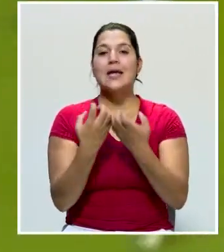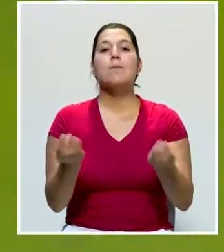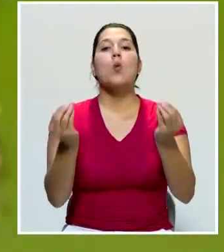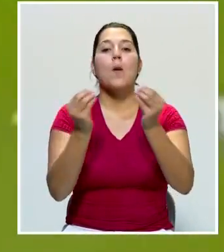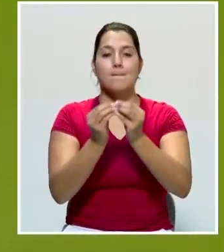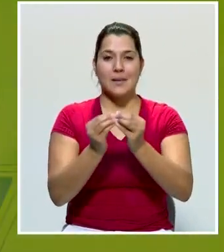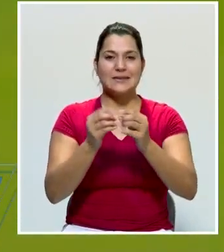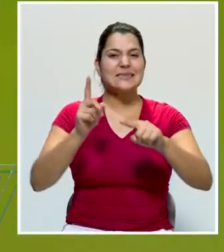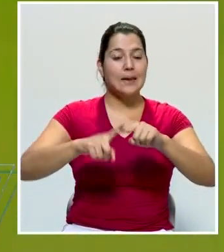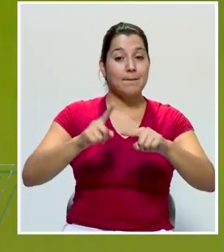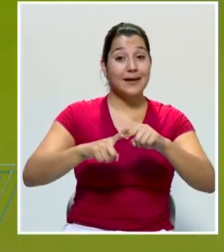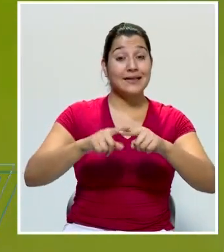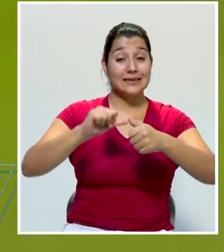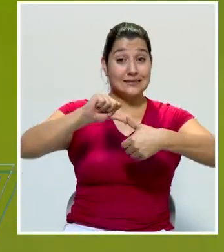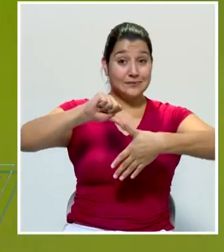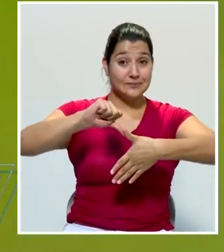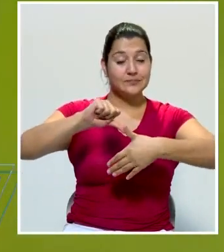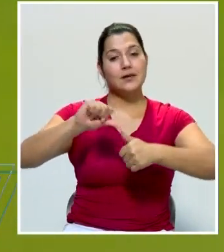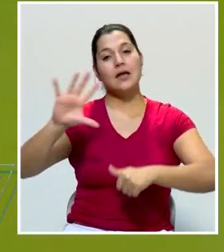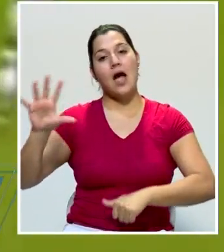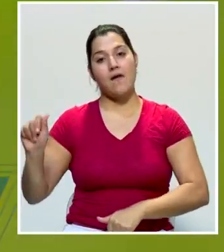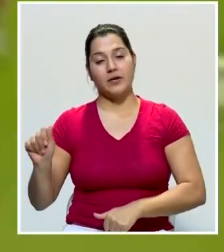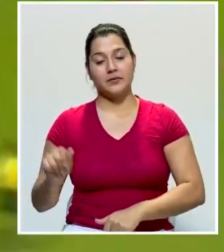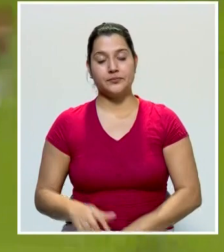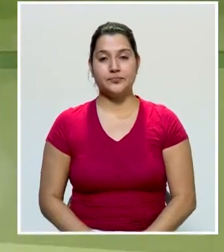entre Sudamérica y África.